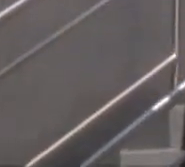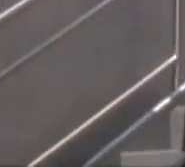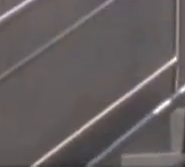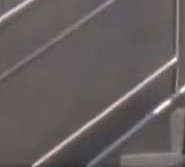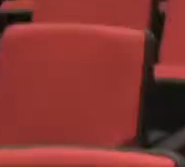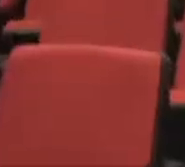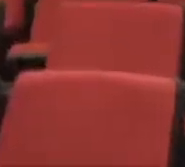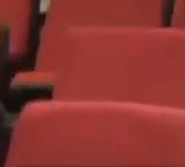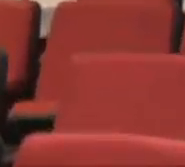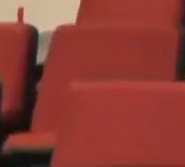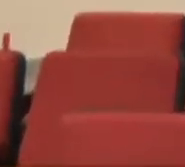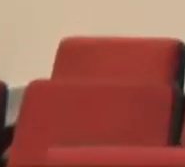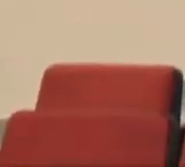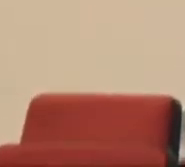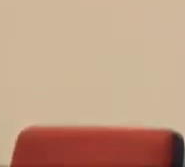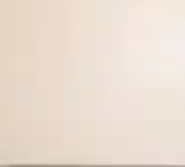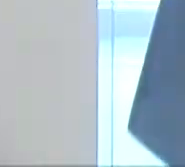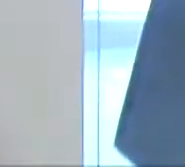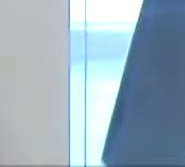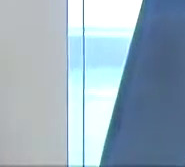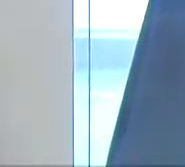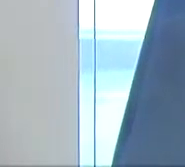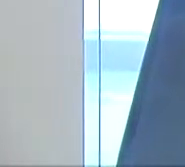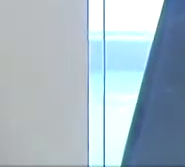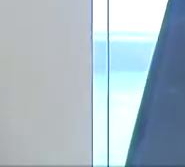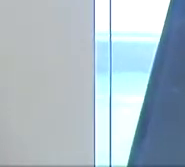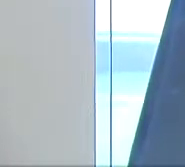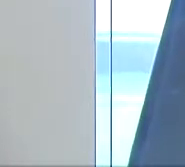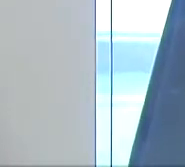cuidado y una más en el